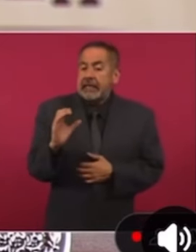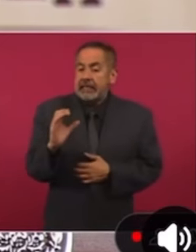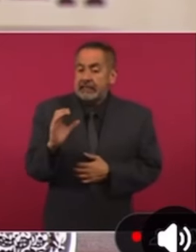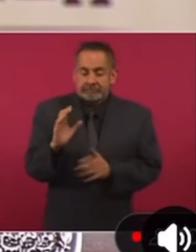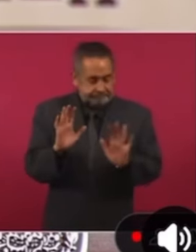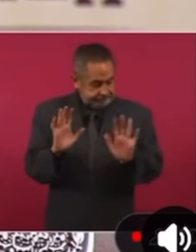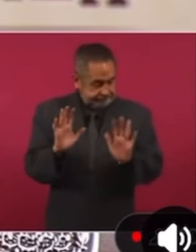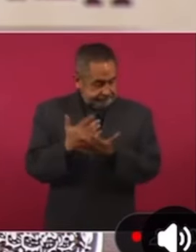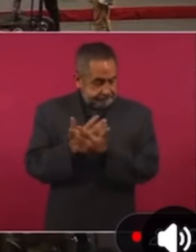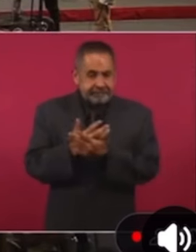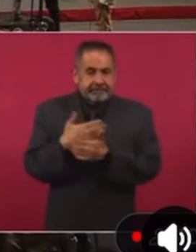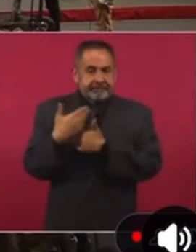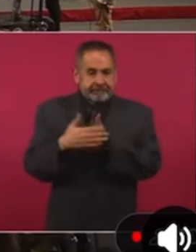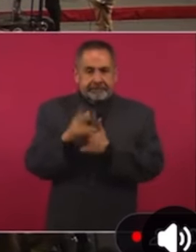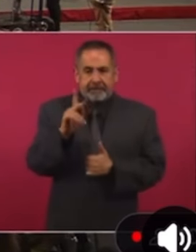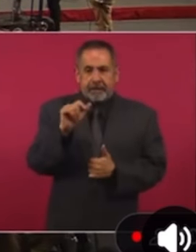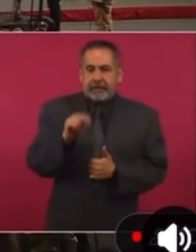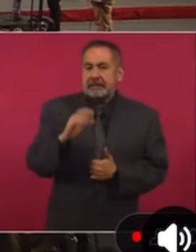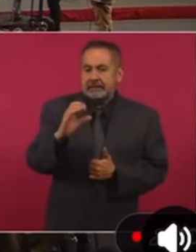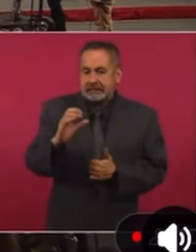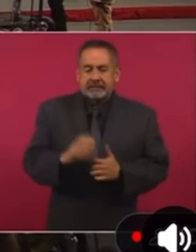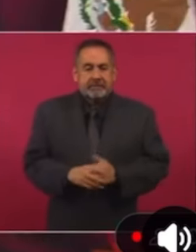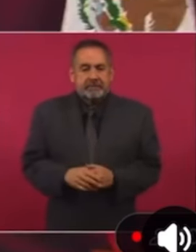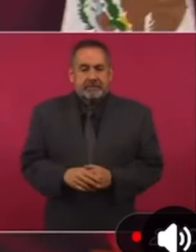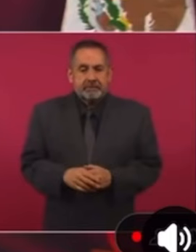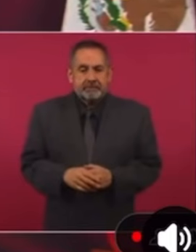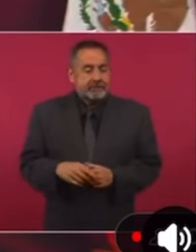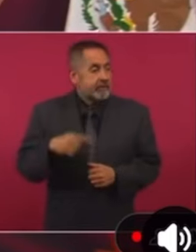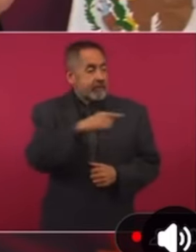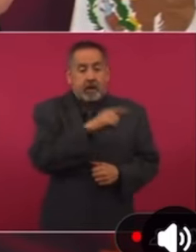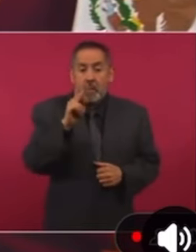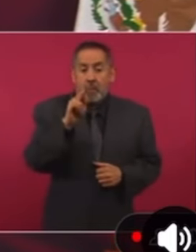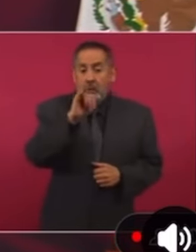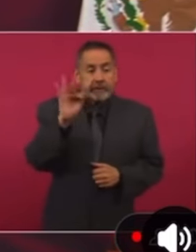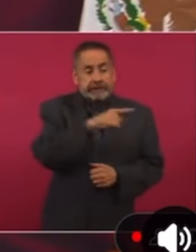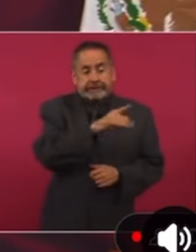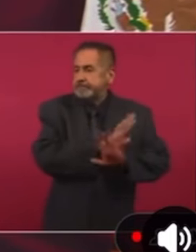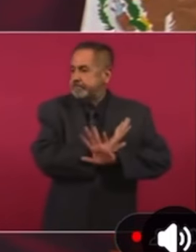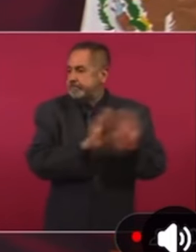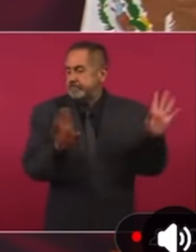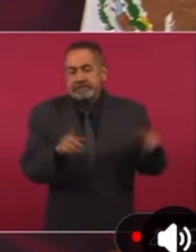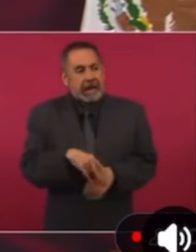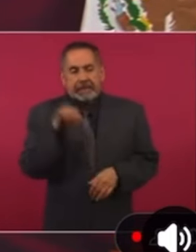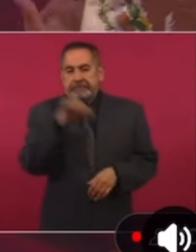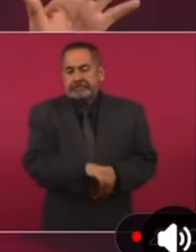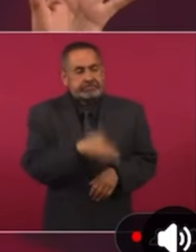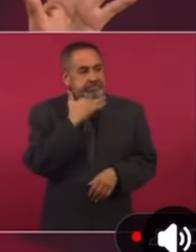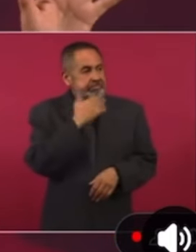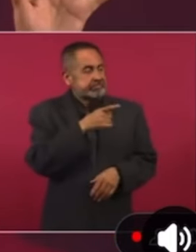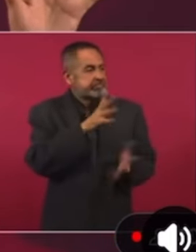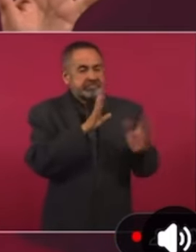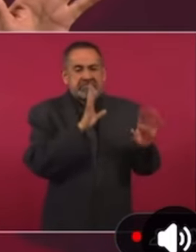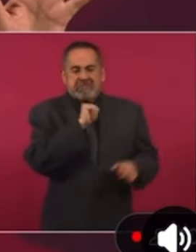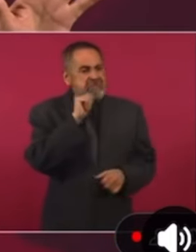Ahí viene el C. No tiene remedio el Poder Judicial. Está podrido.